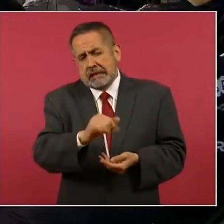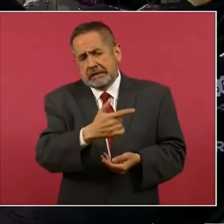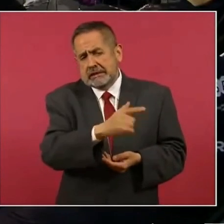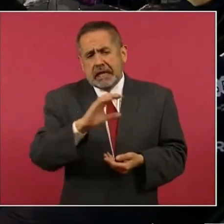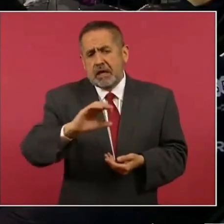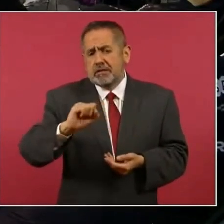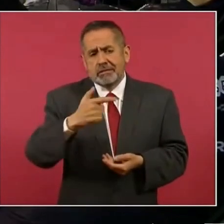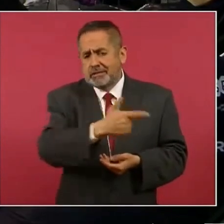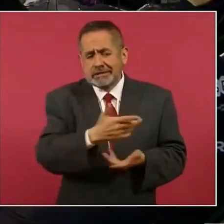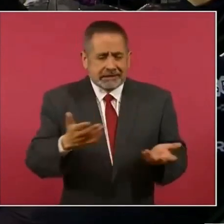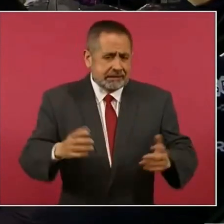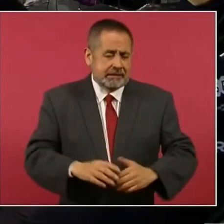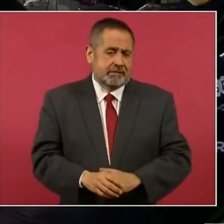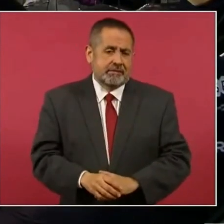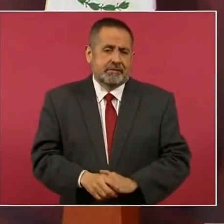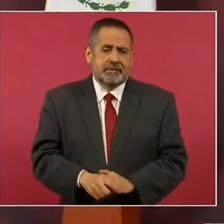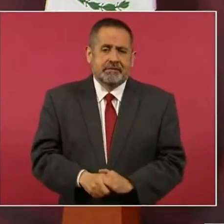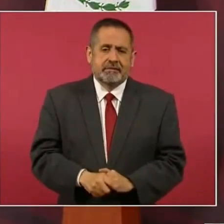Cuando